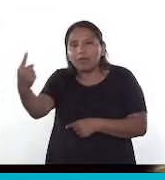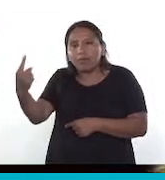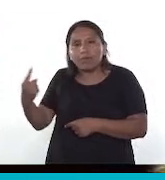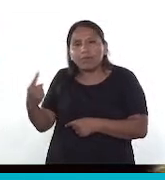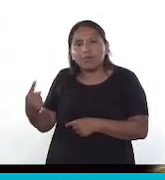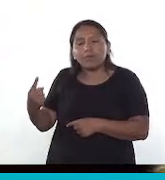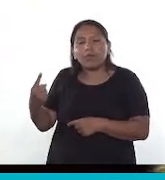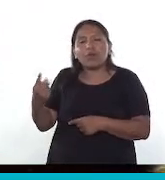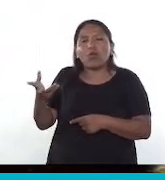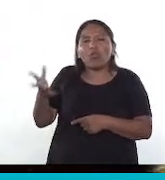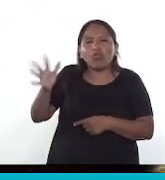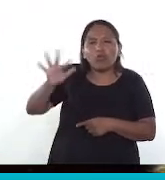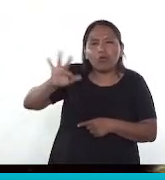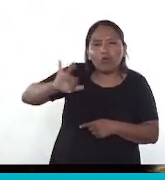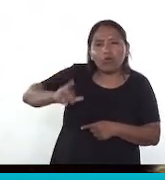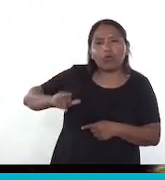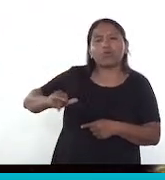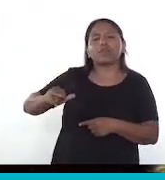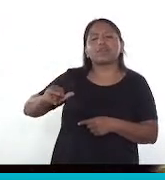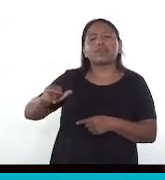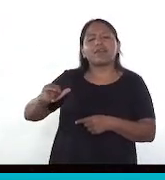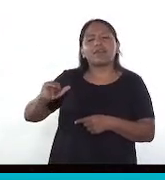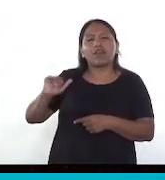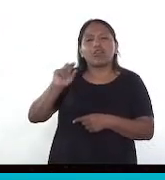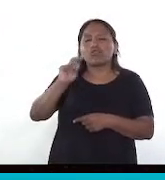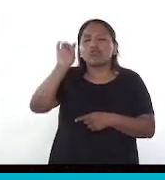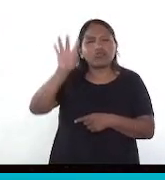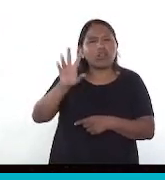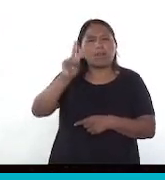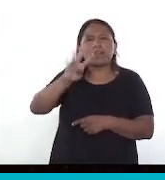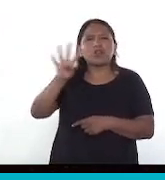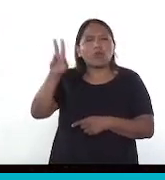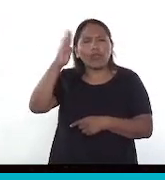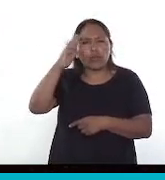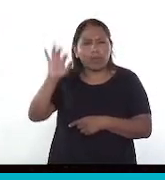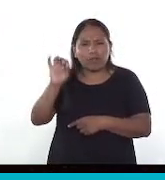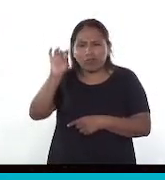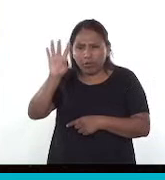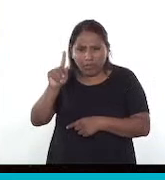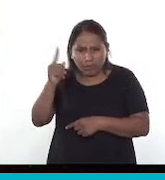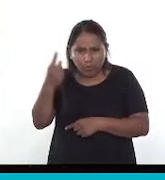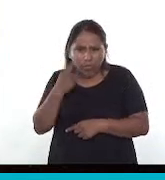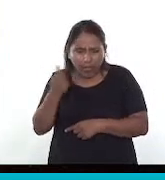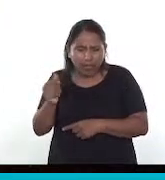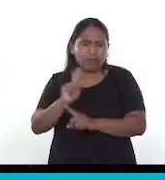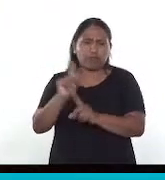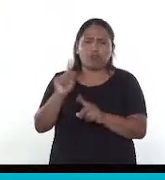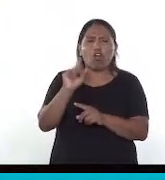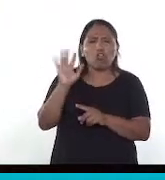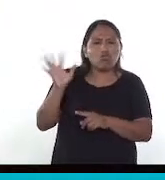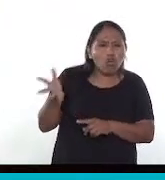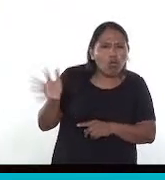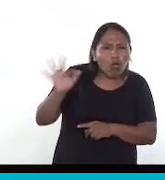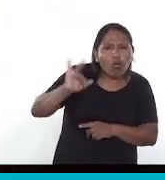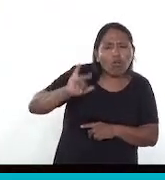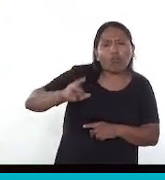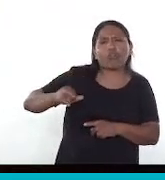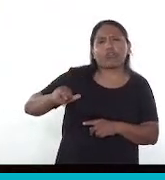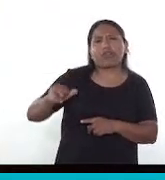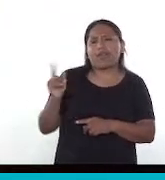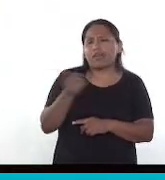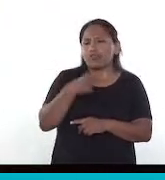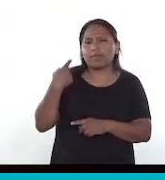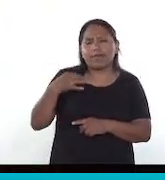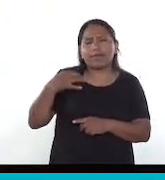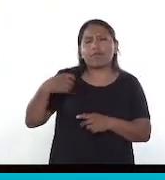todos los días no solo los 24 de marzo debe aportar para